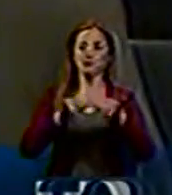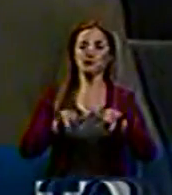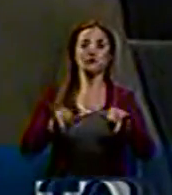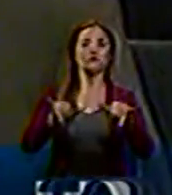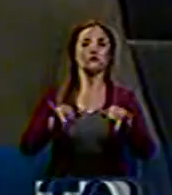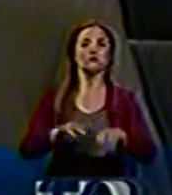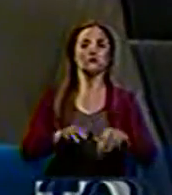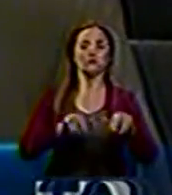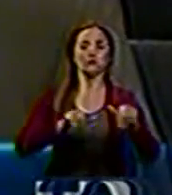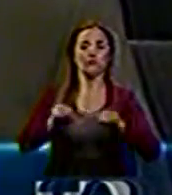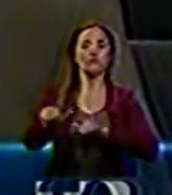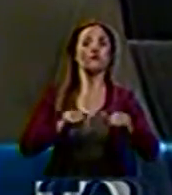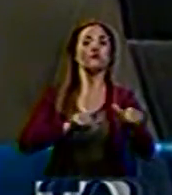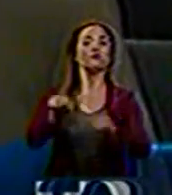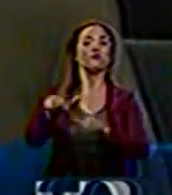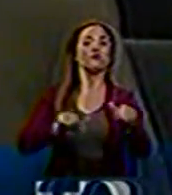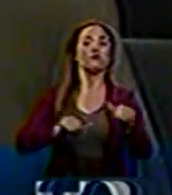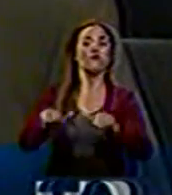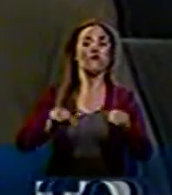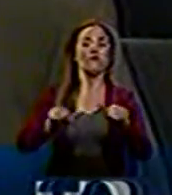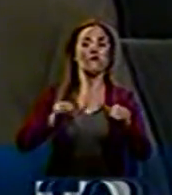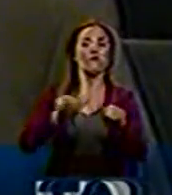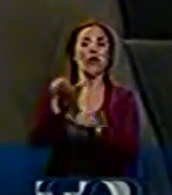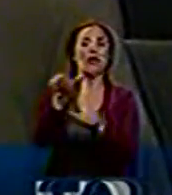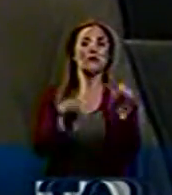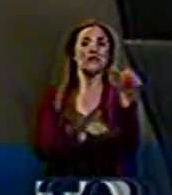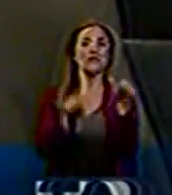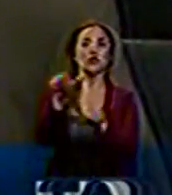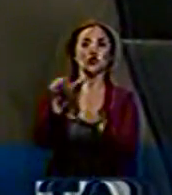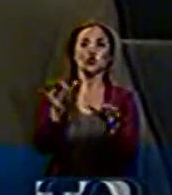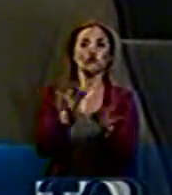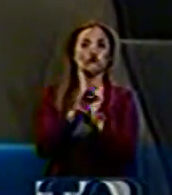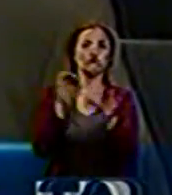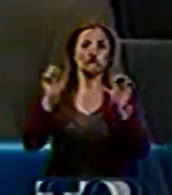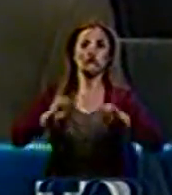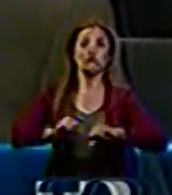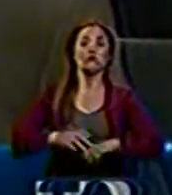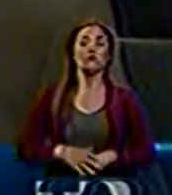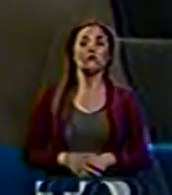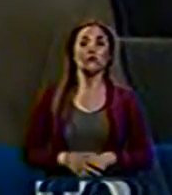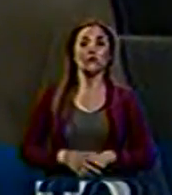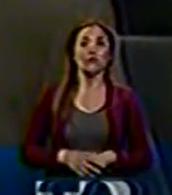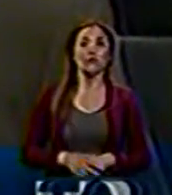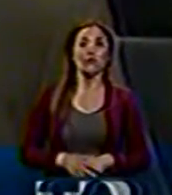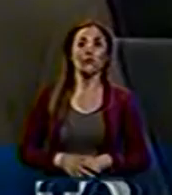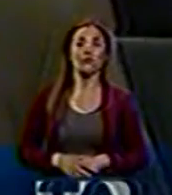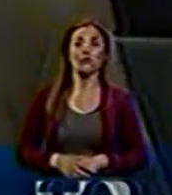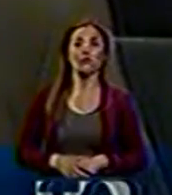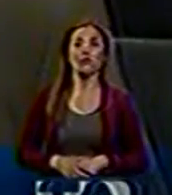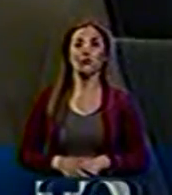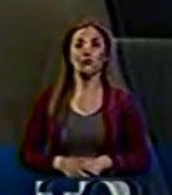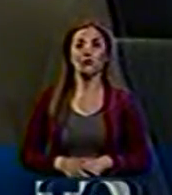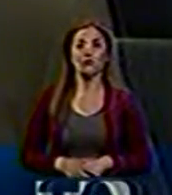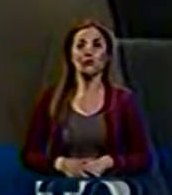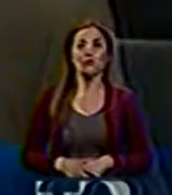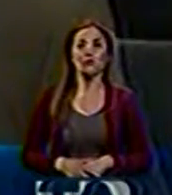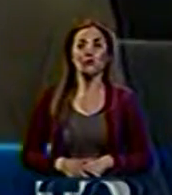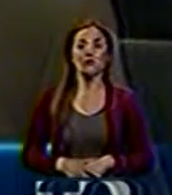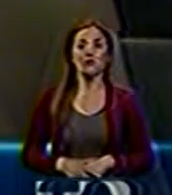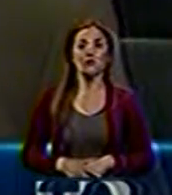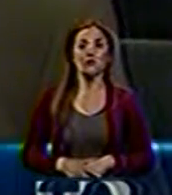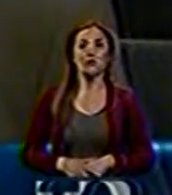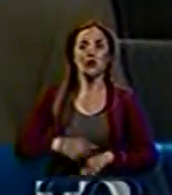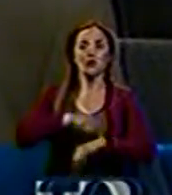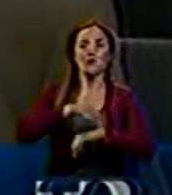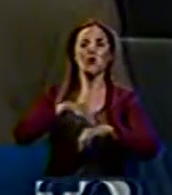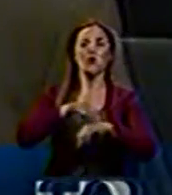todos los trámites administrativos en funciones. Lo que se declara vacante, es decir, en receso,